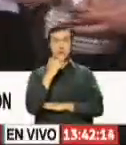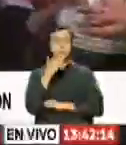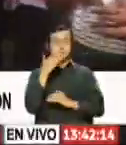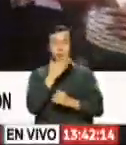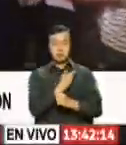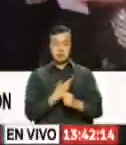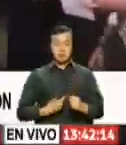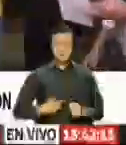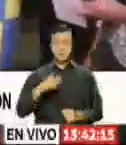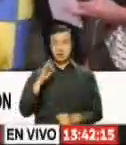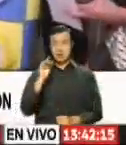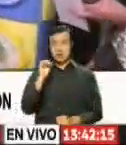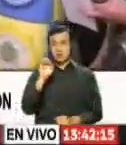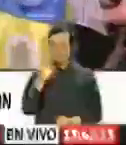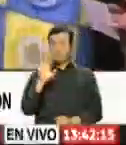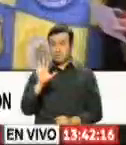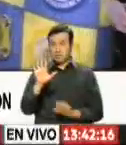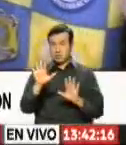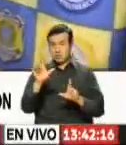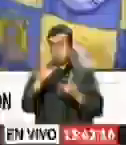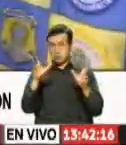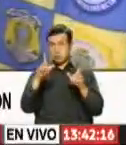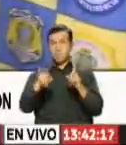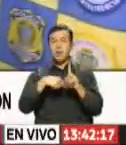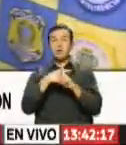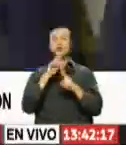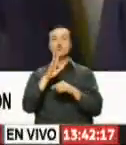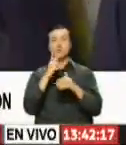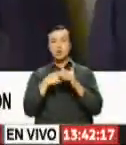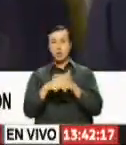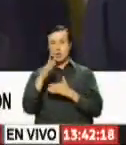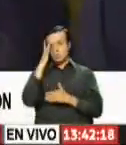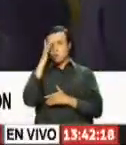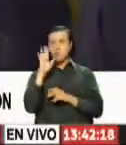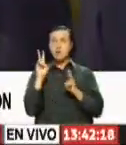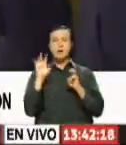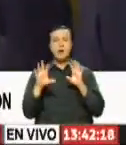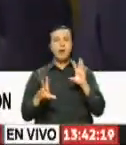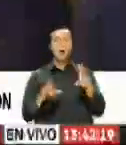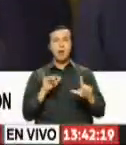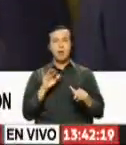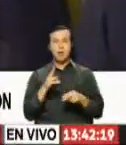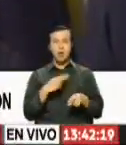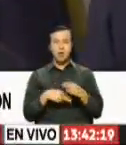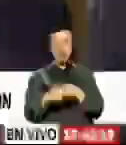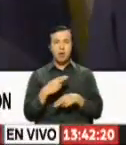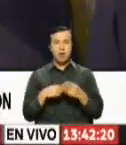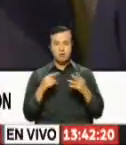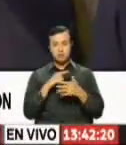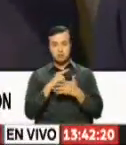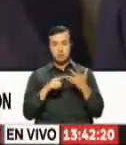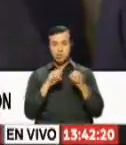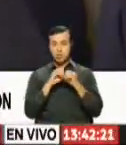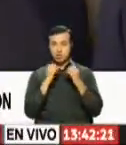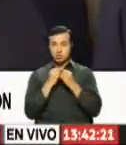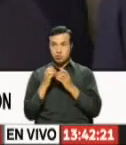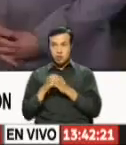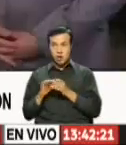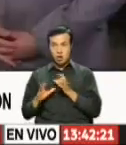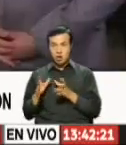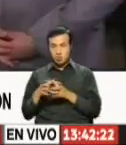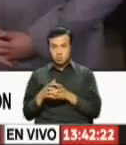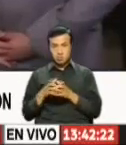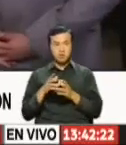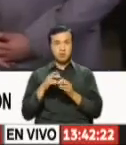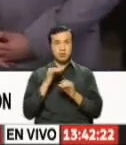presidente Michel Temer y a otras 10 personas, incluyendo su hija, por delitos de corrupción, lavado de dinero y organización delictiva. La